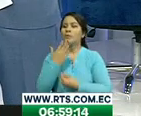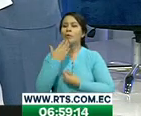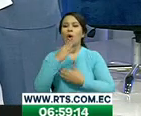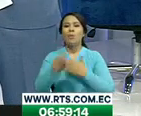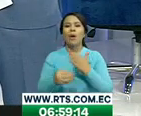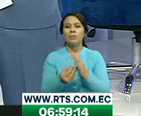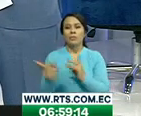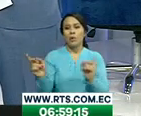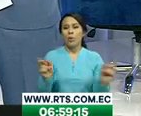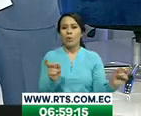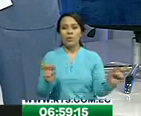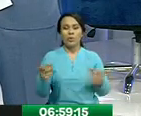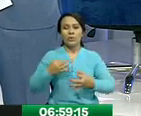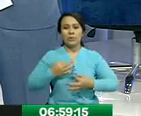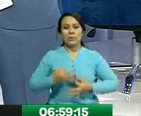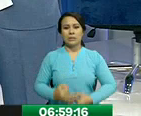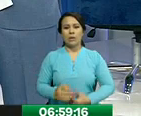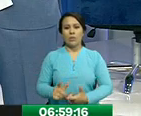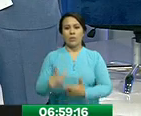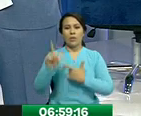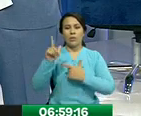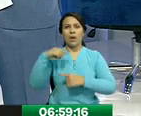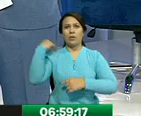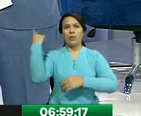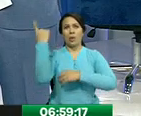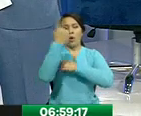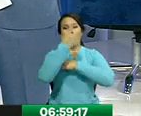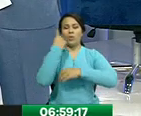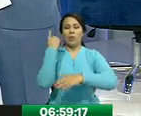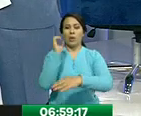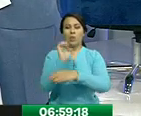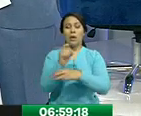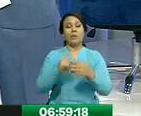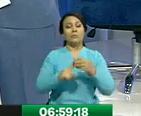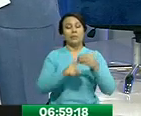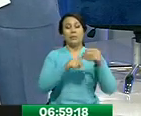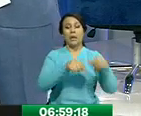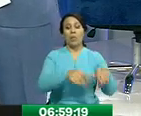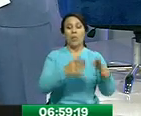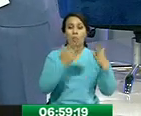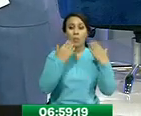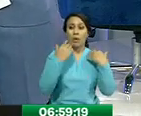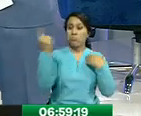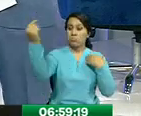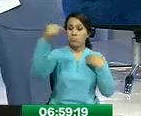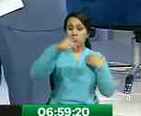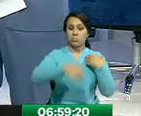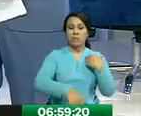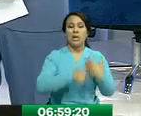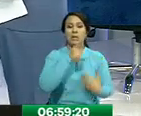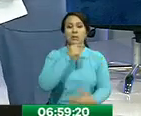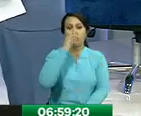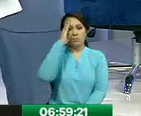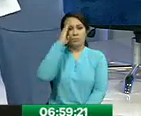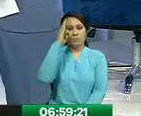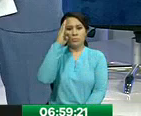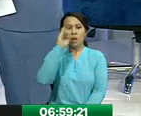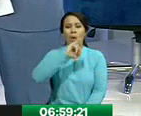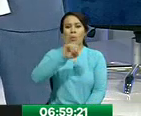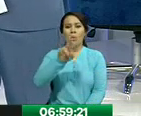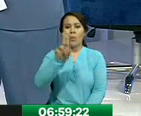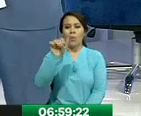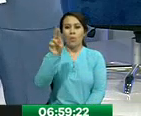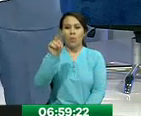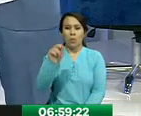el control y la seguridad en el país y particularmente en la ciudad de Guayaquil. ¿Qué te parece? Muy bien, interesante. Entonces, esa entrevista no se la pueden perder más